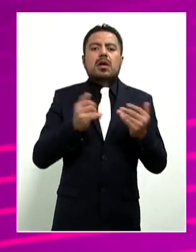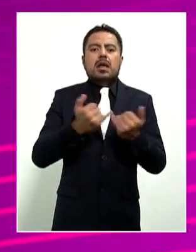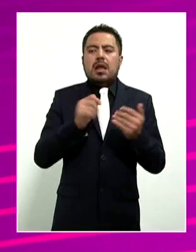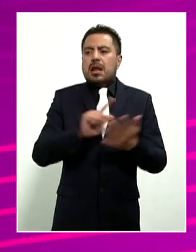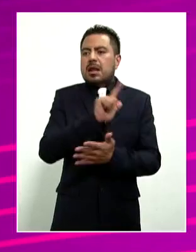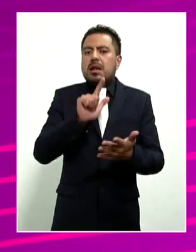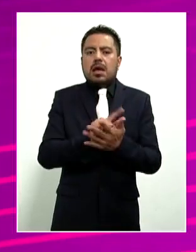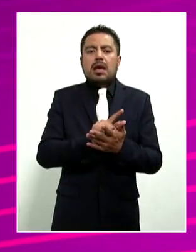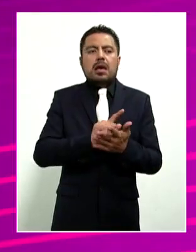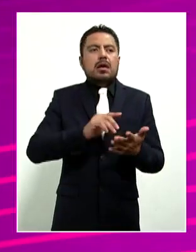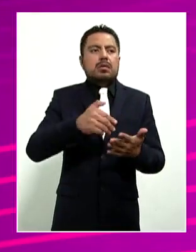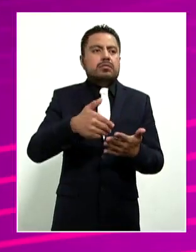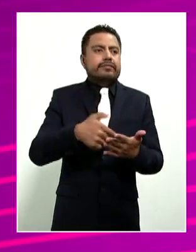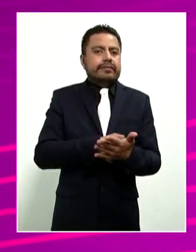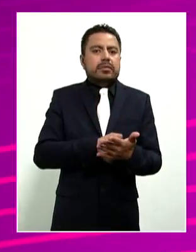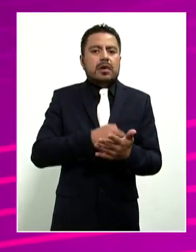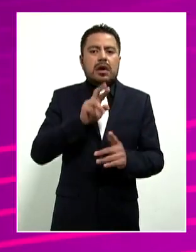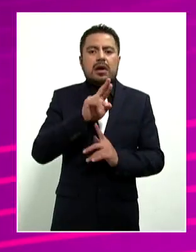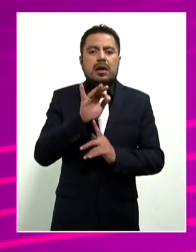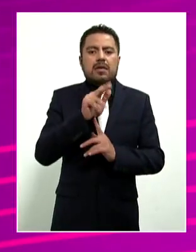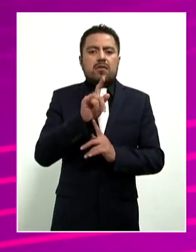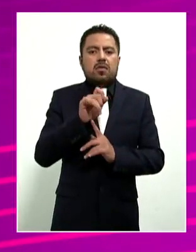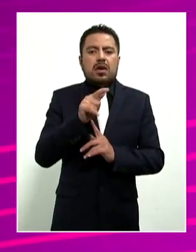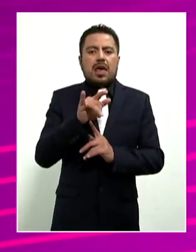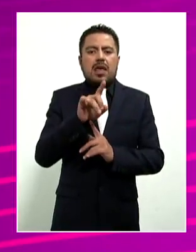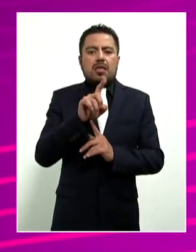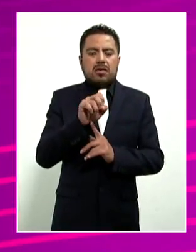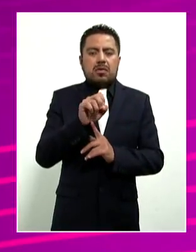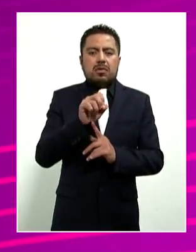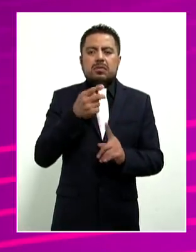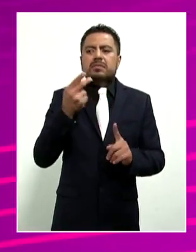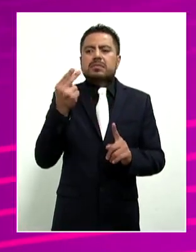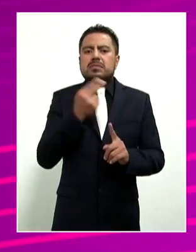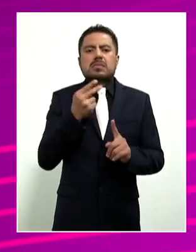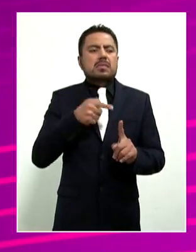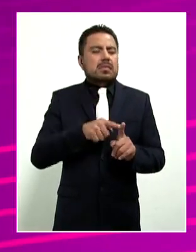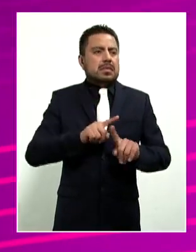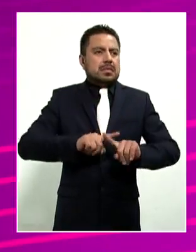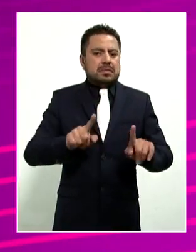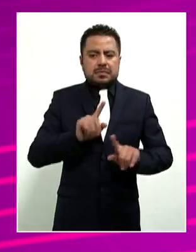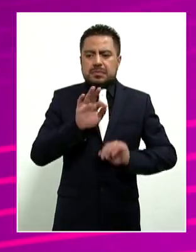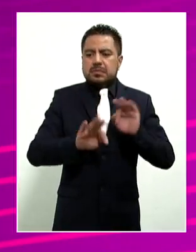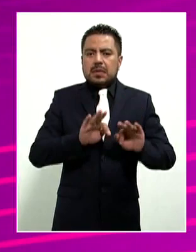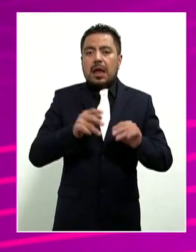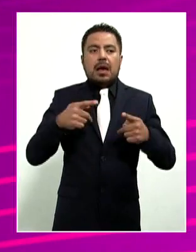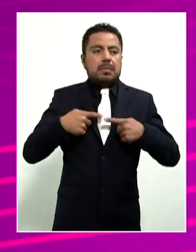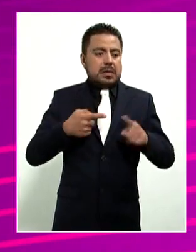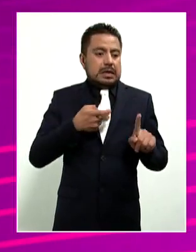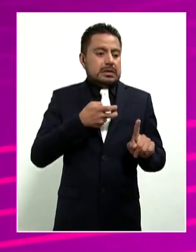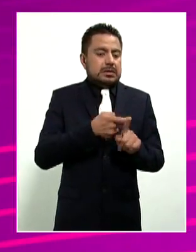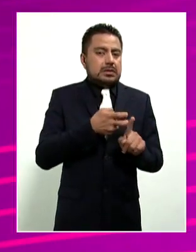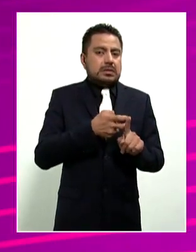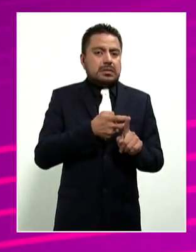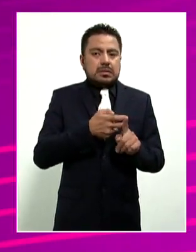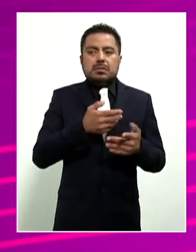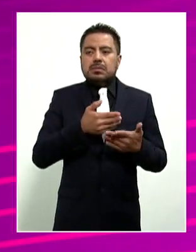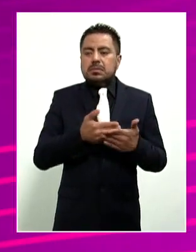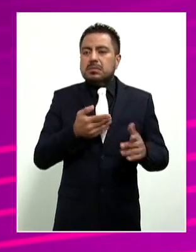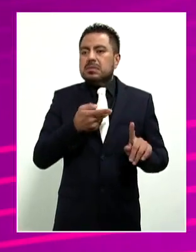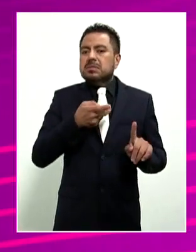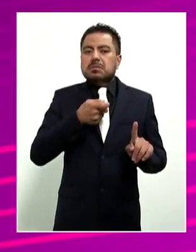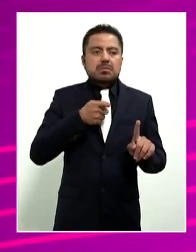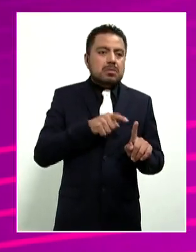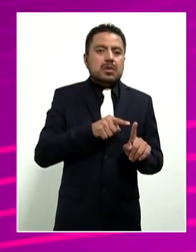refugiados, se reconoce que tiene que haber un tratamiento distinto de esa persona